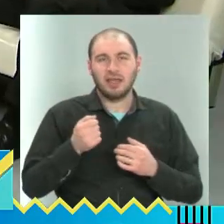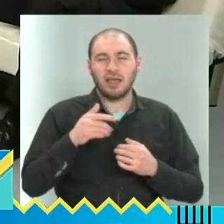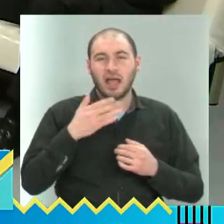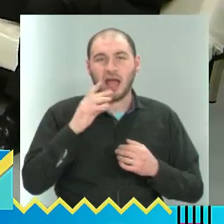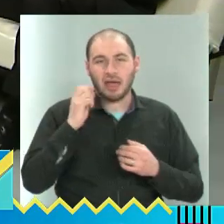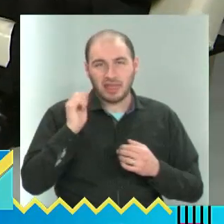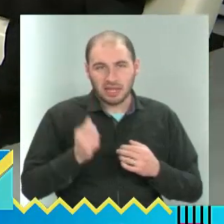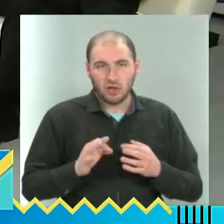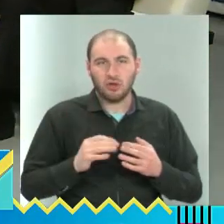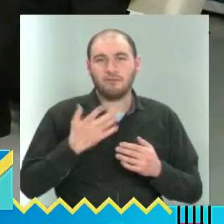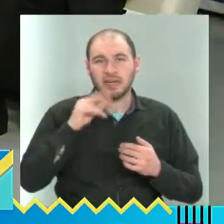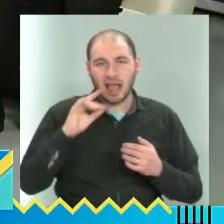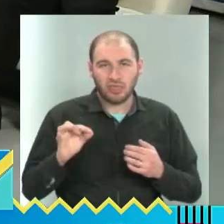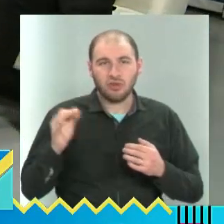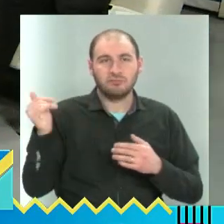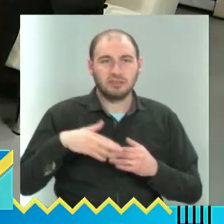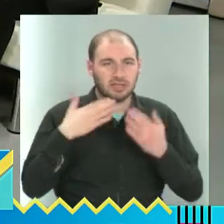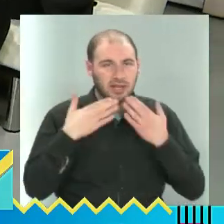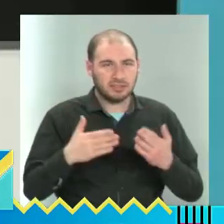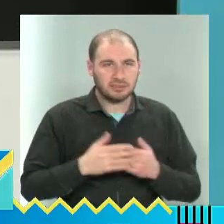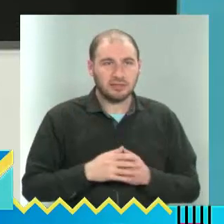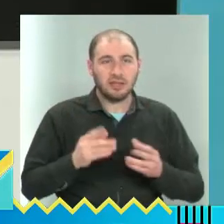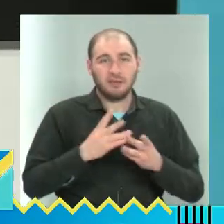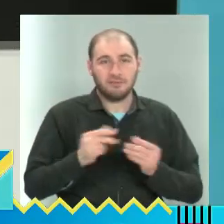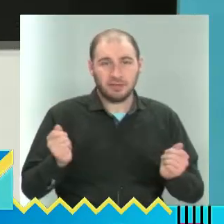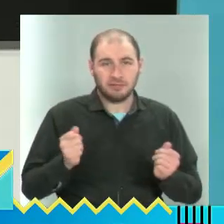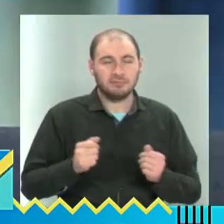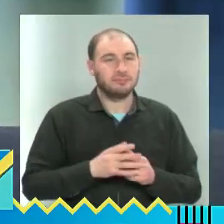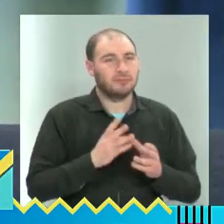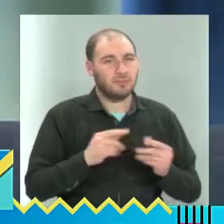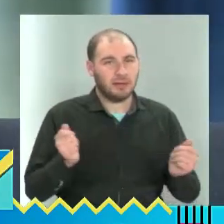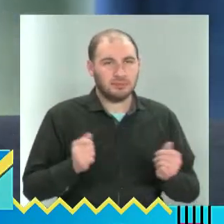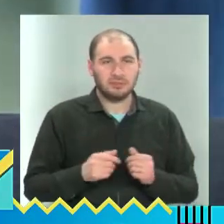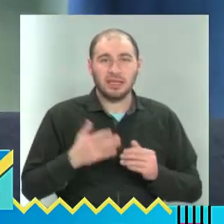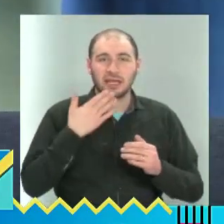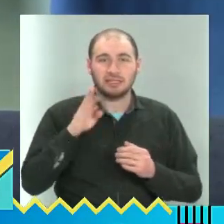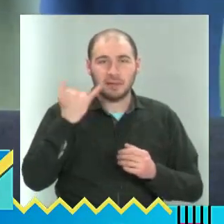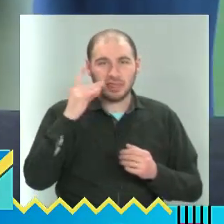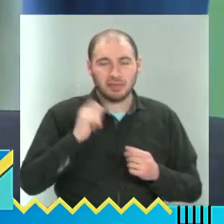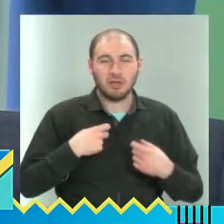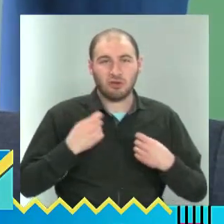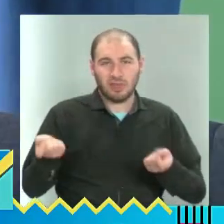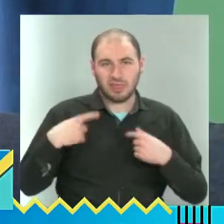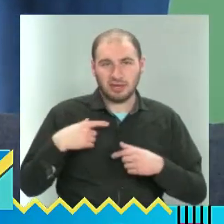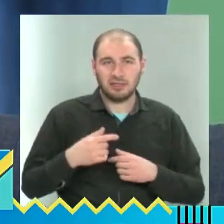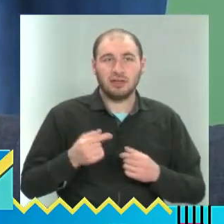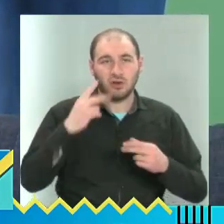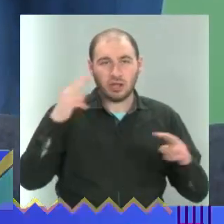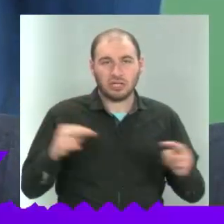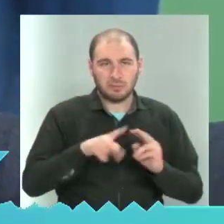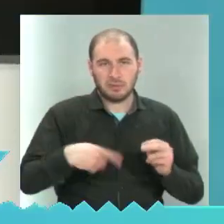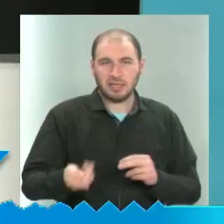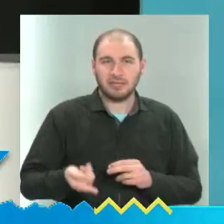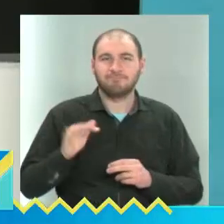gracias, Darío. Gracias. Fernando, muchas gracias por haber estado presentes. Nos vamos, Caro, no nos queda más tiempo. Bueno, agradecer a Baidip que me vistió en el día de hoy y nos encontramos